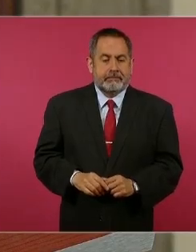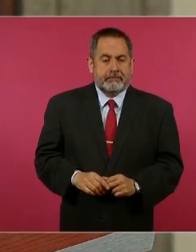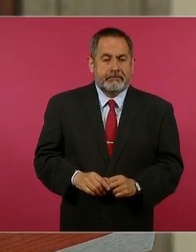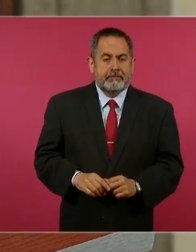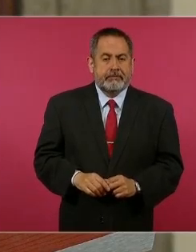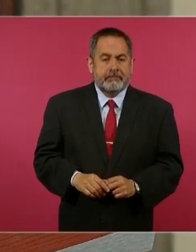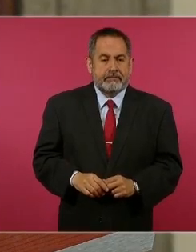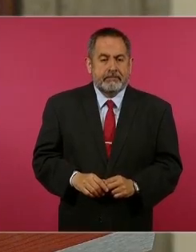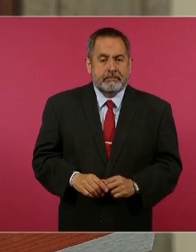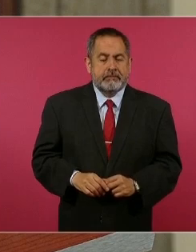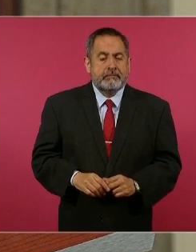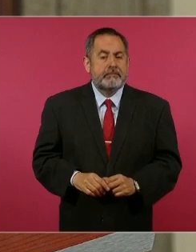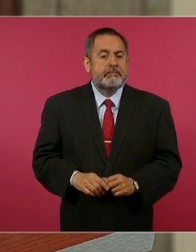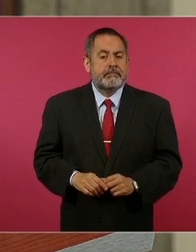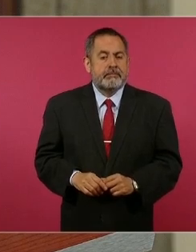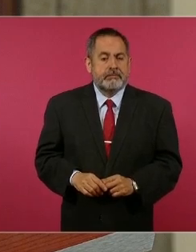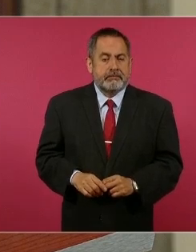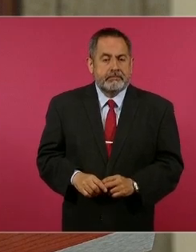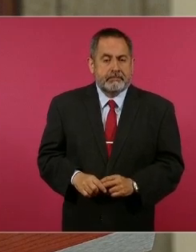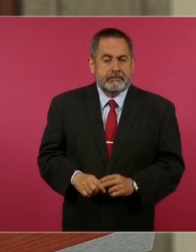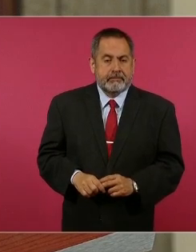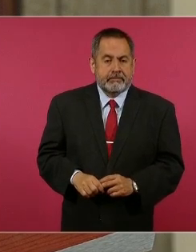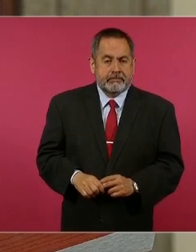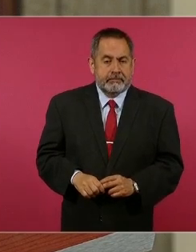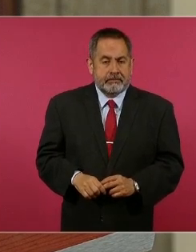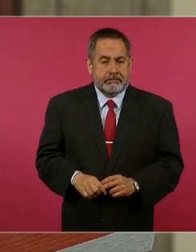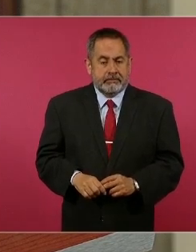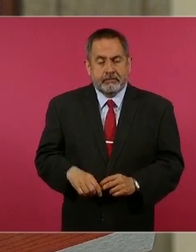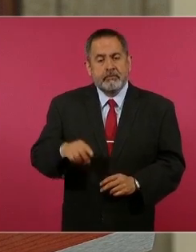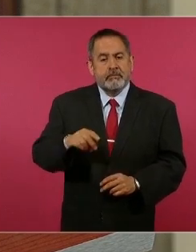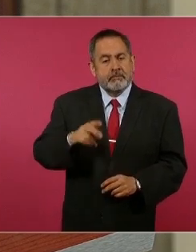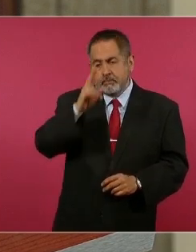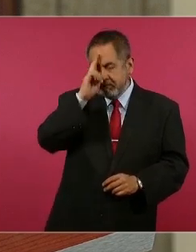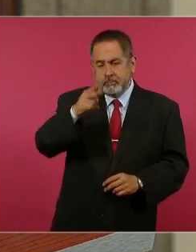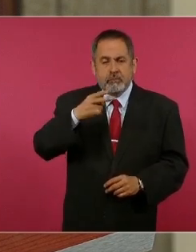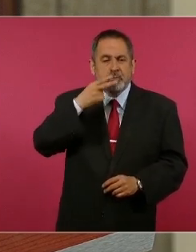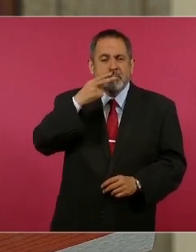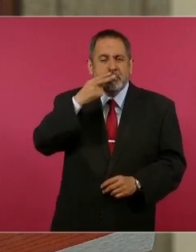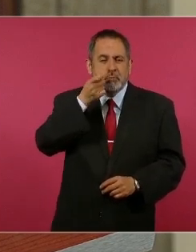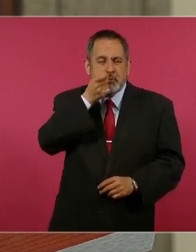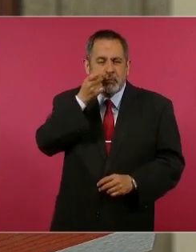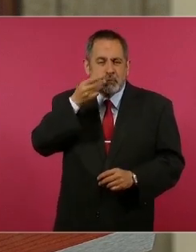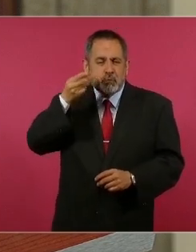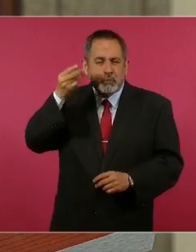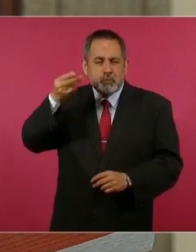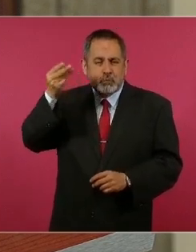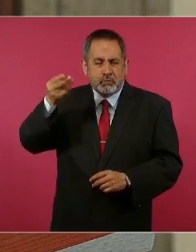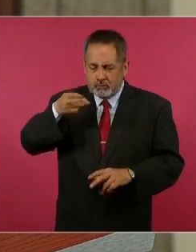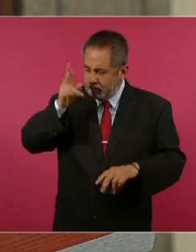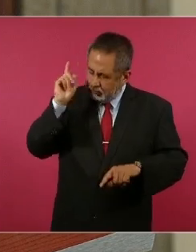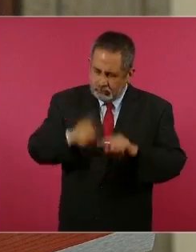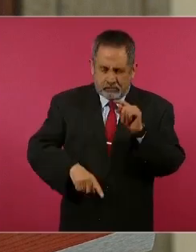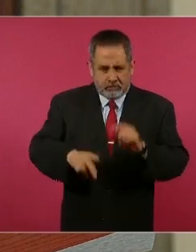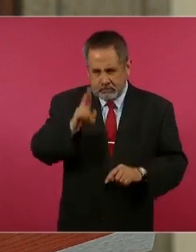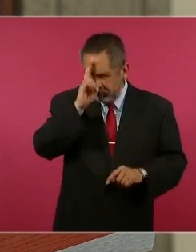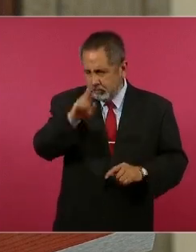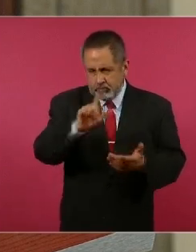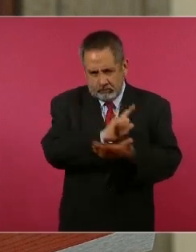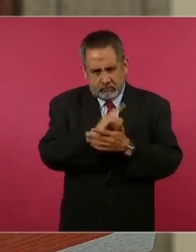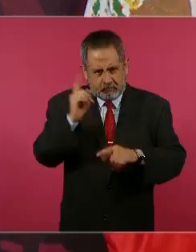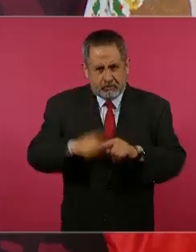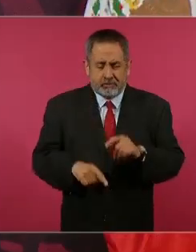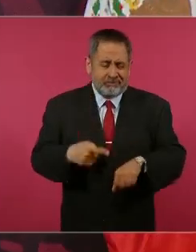prohibir la comercialización de vapeadores, sí, y drogas químicas, lo de los vapeadores